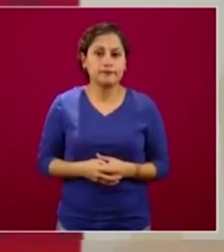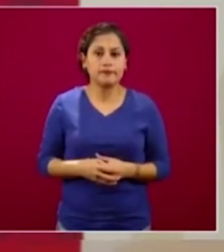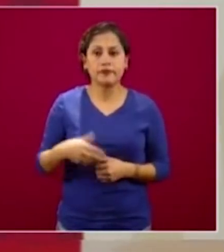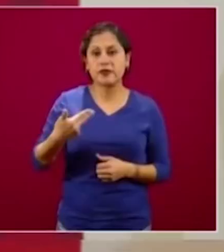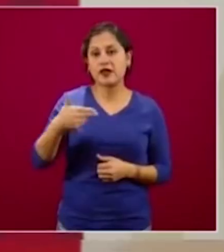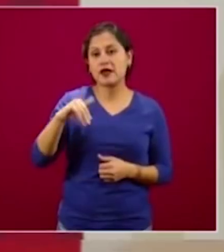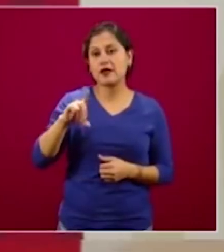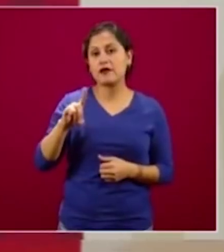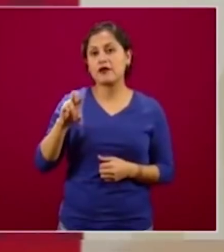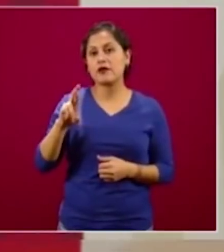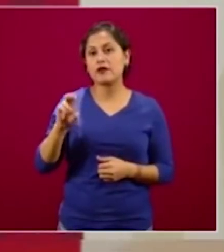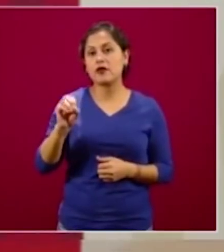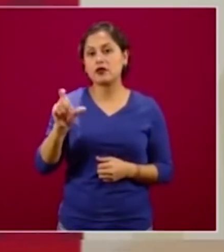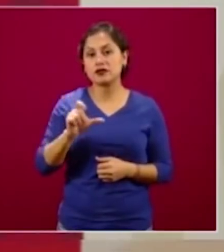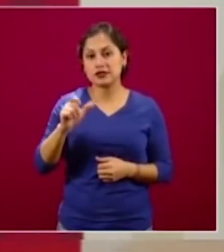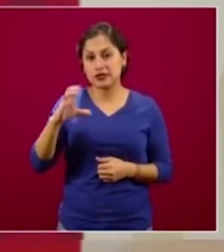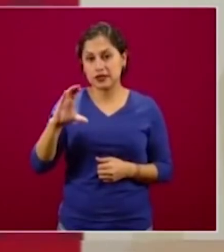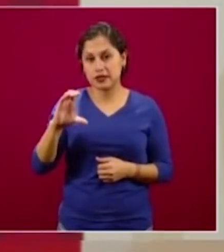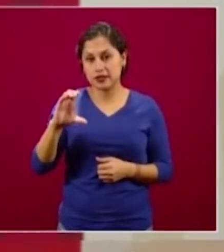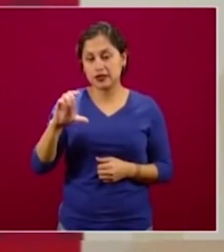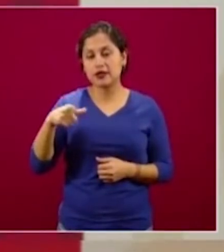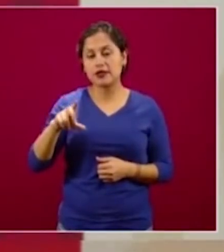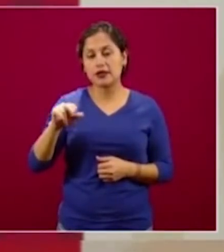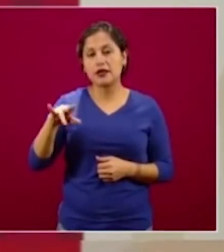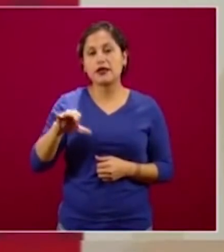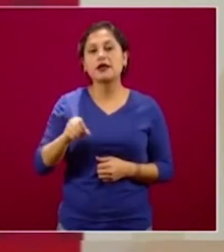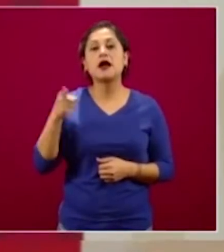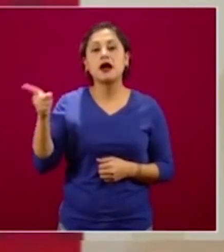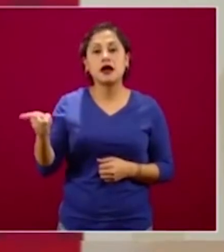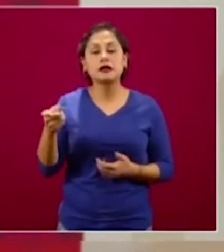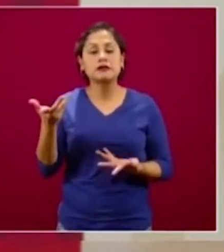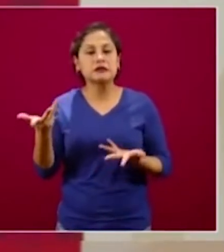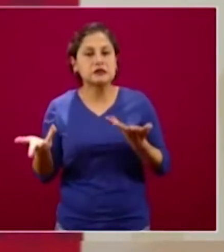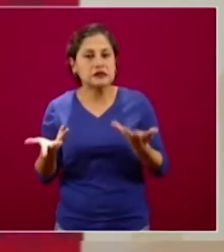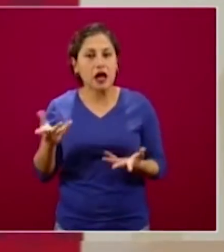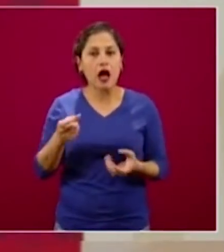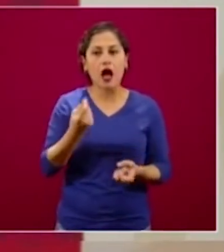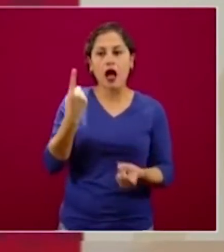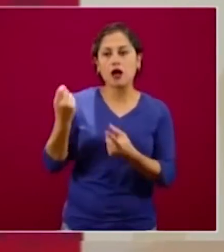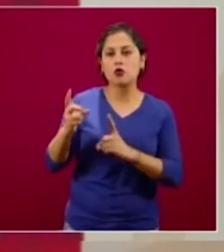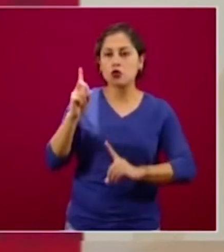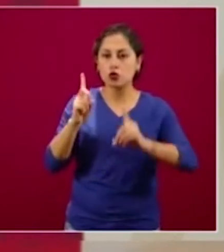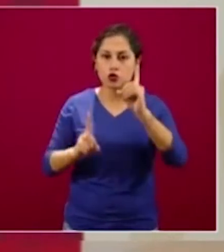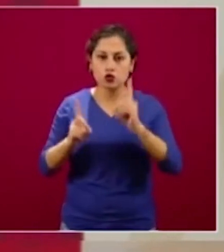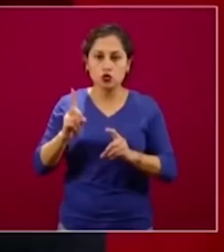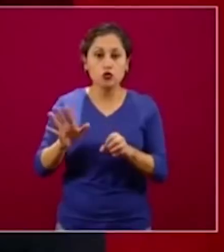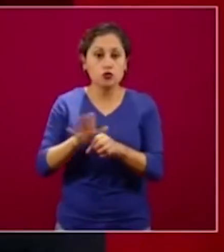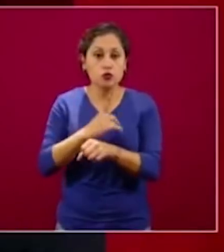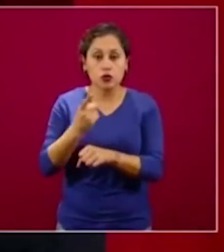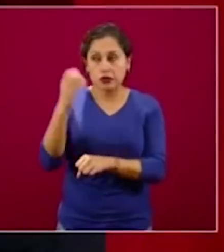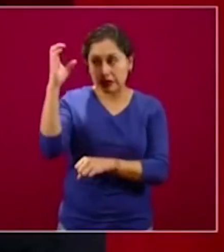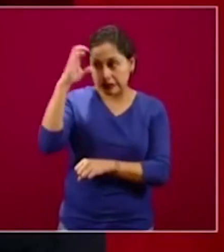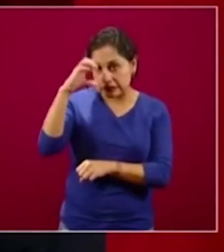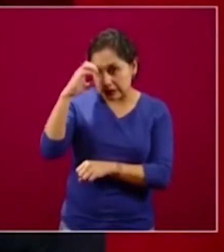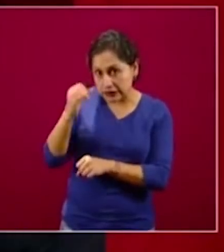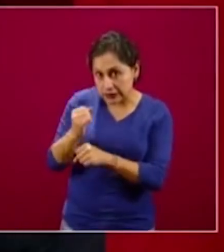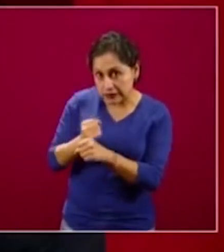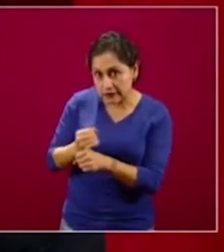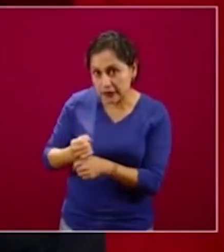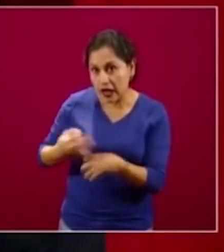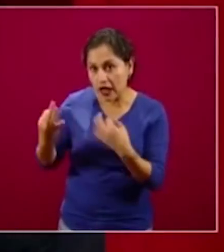Hidroxicloroquina ha sido un producto que se ha prestado a todavía controversia respecto a la evidencia científica sobre